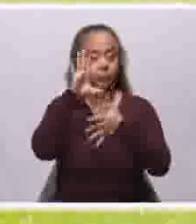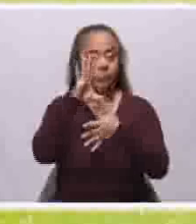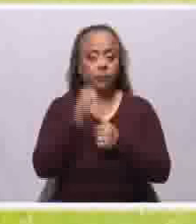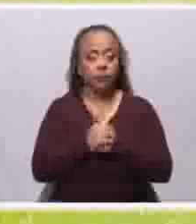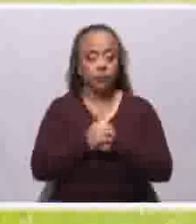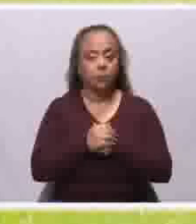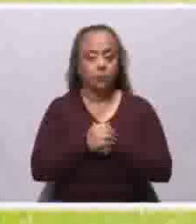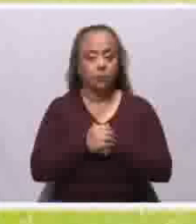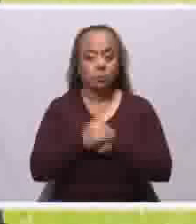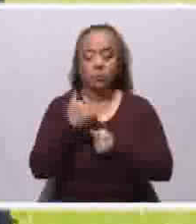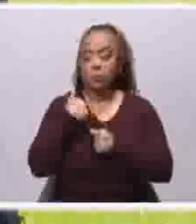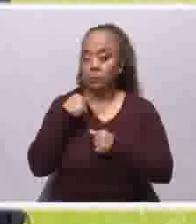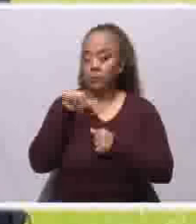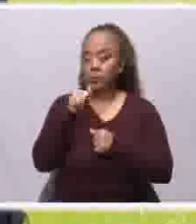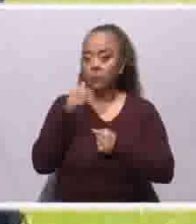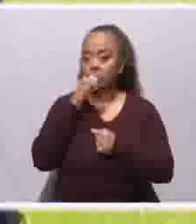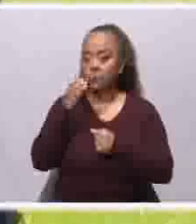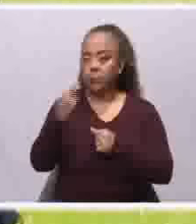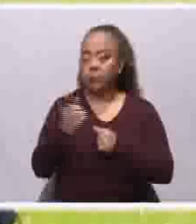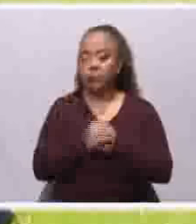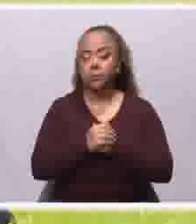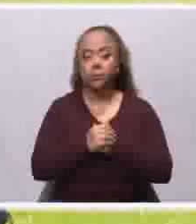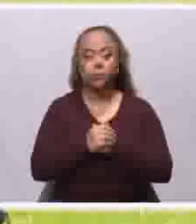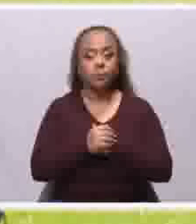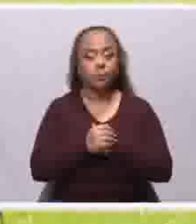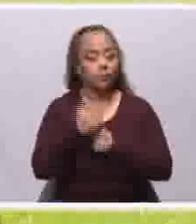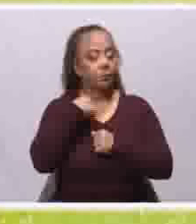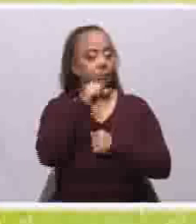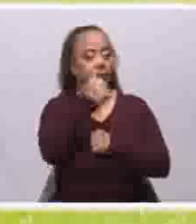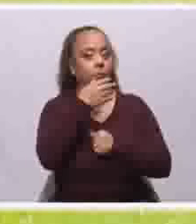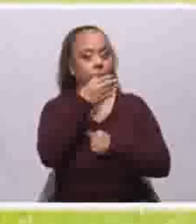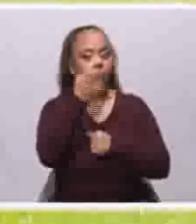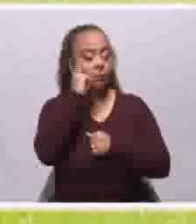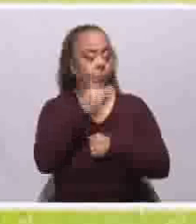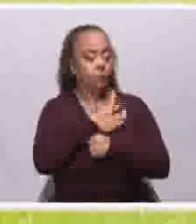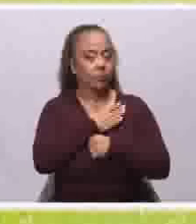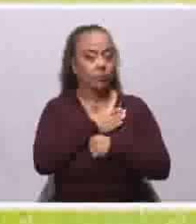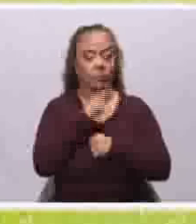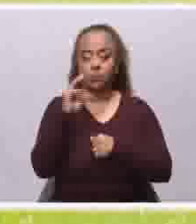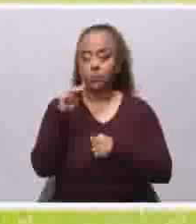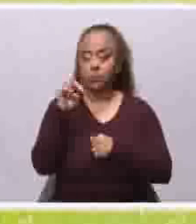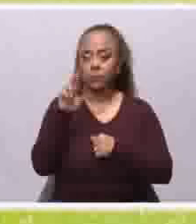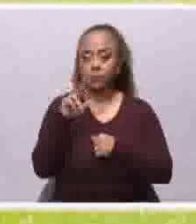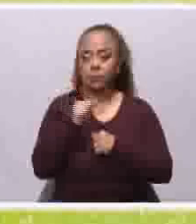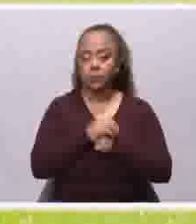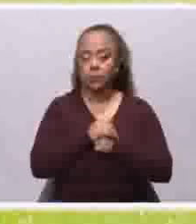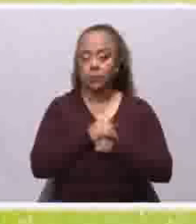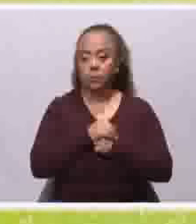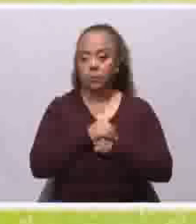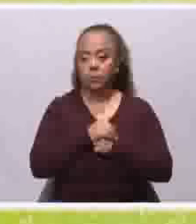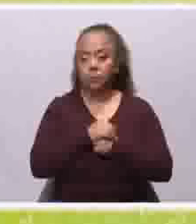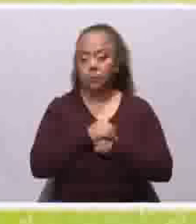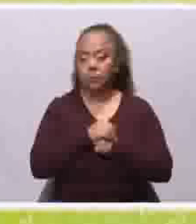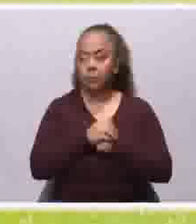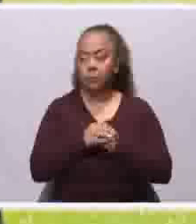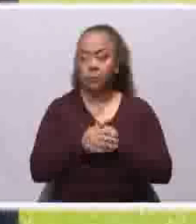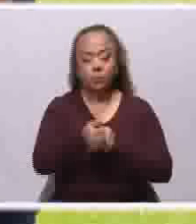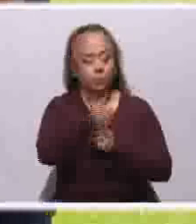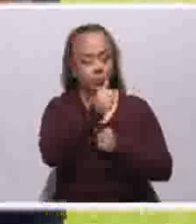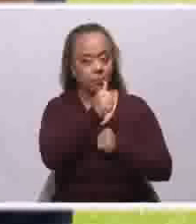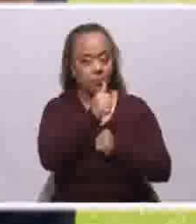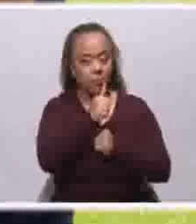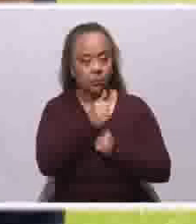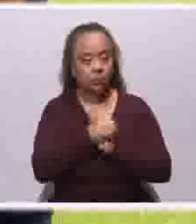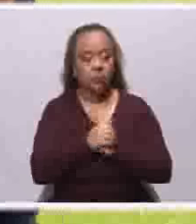por y recapitular losos yo le tengo otro consejo a ver es para mí o para Mora está hidratados más o menos usted está hidratado muy